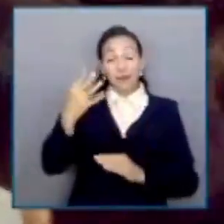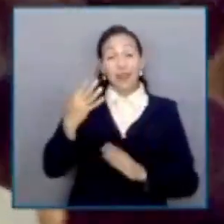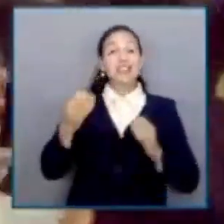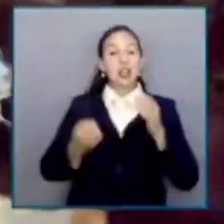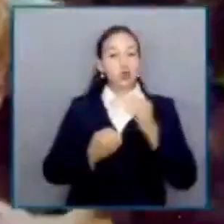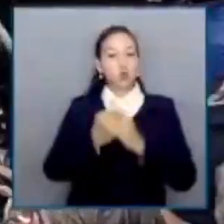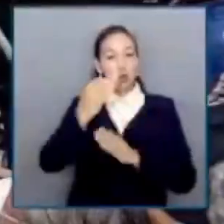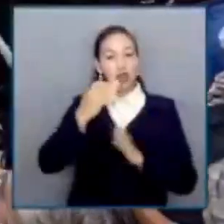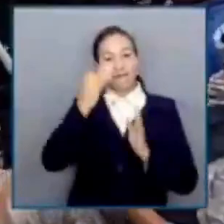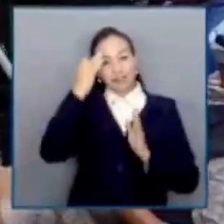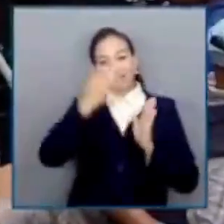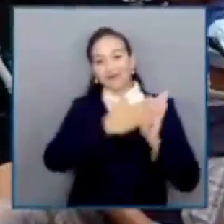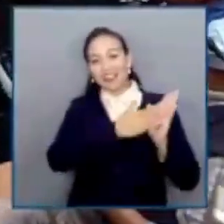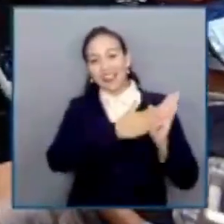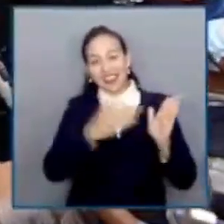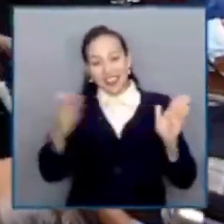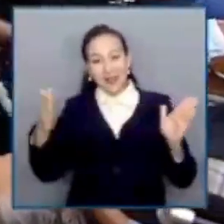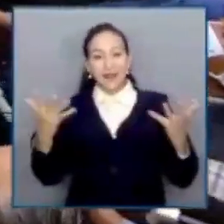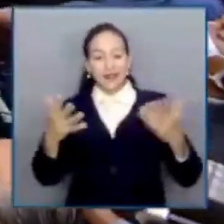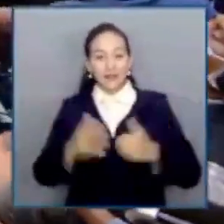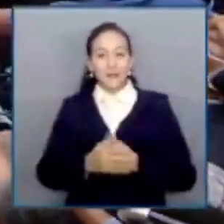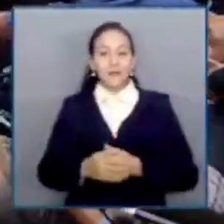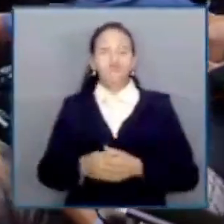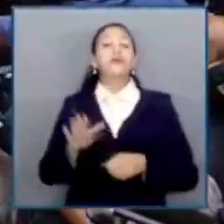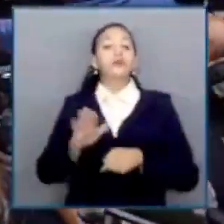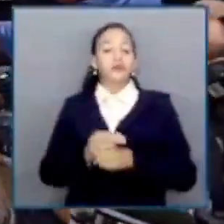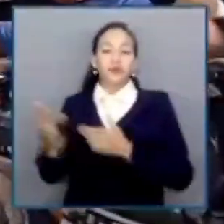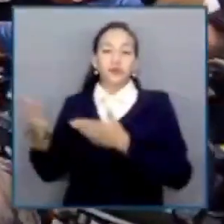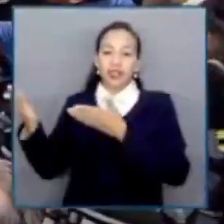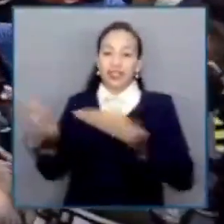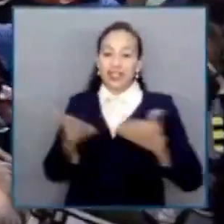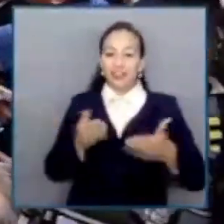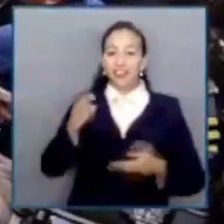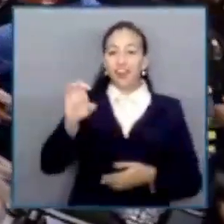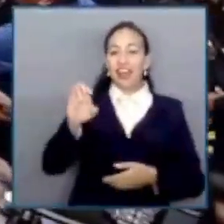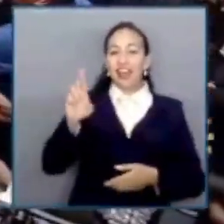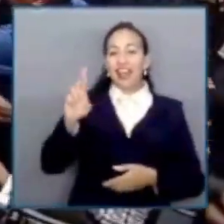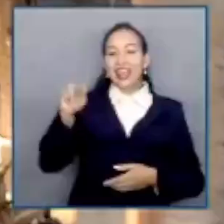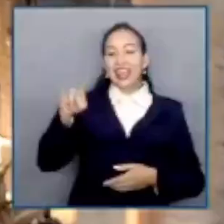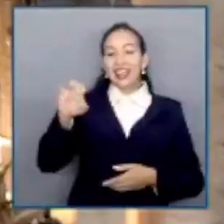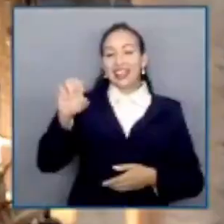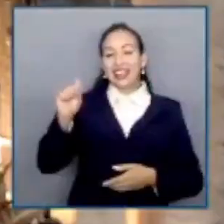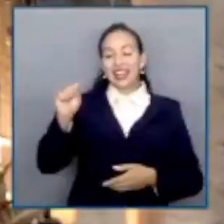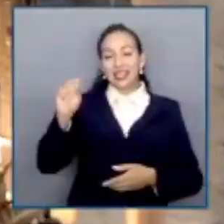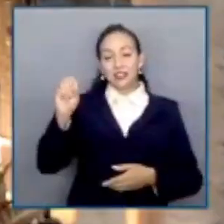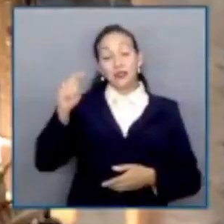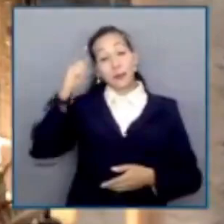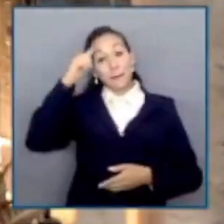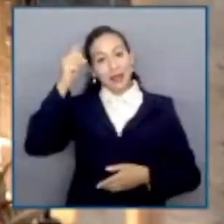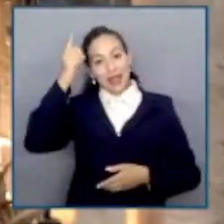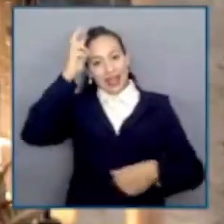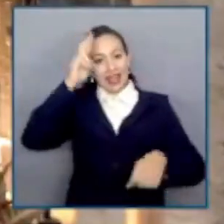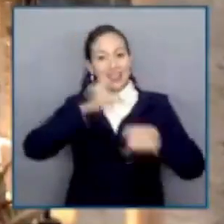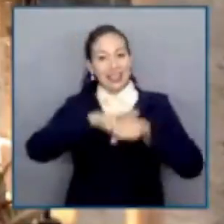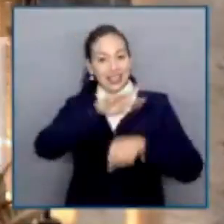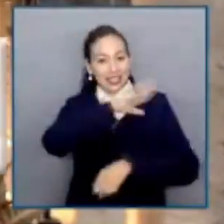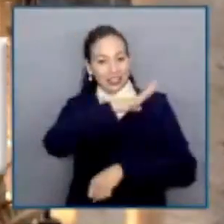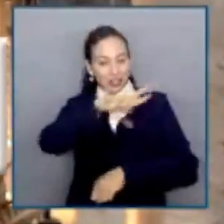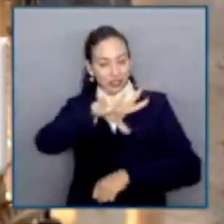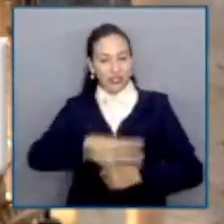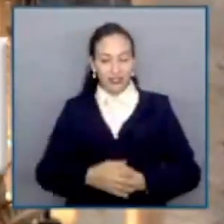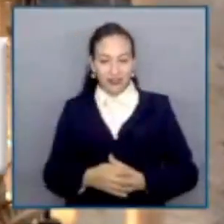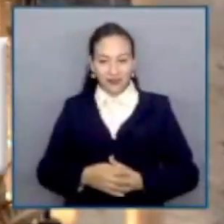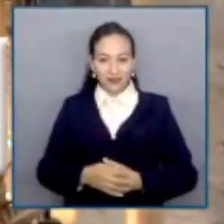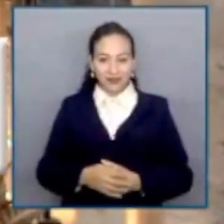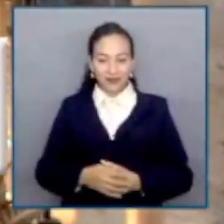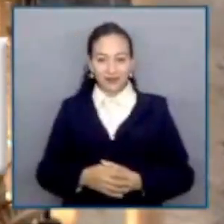de la Federación con la llegada de Ernesto Velázquez Briceño a la Dirección General. Tenemos la obligación